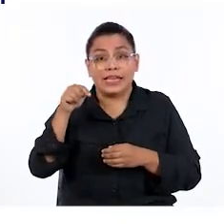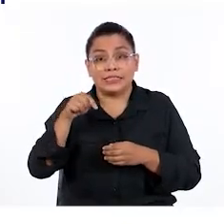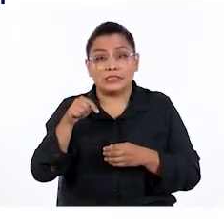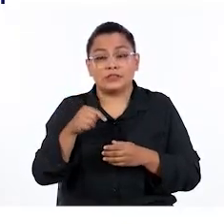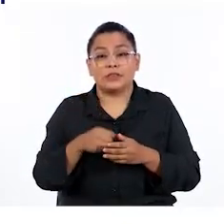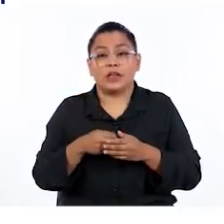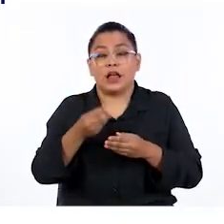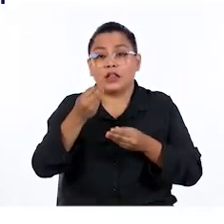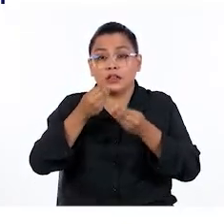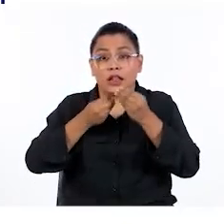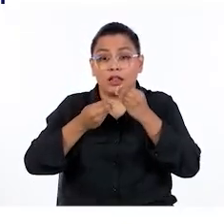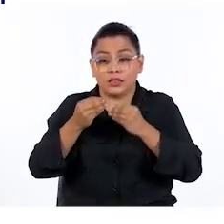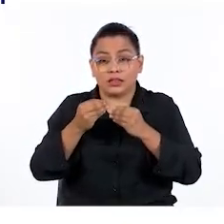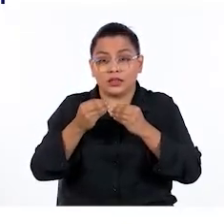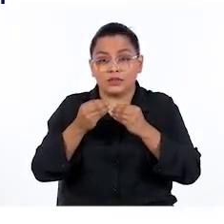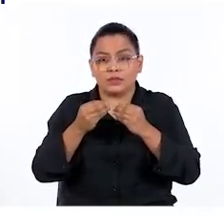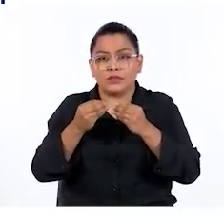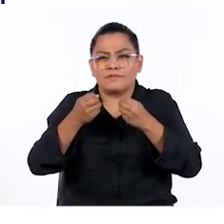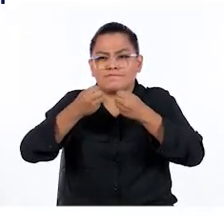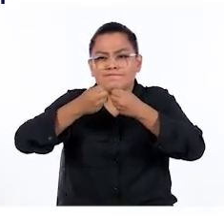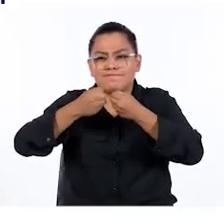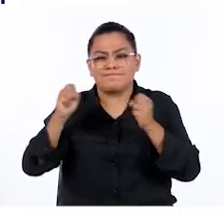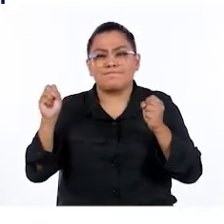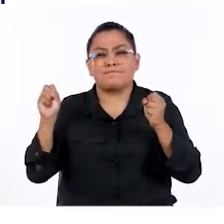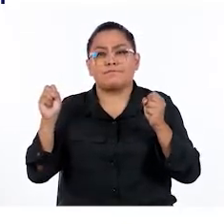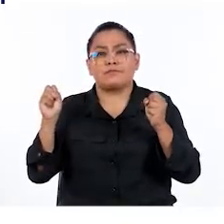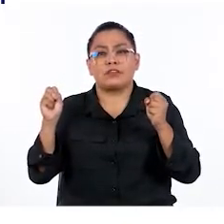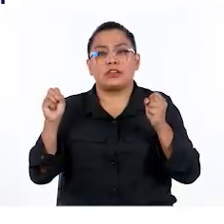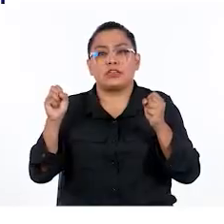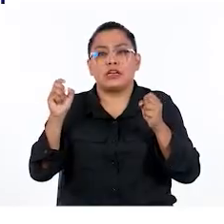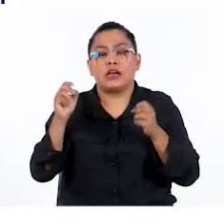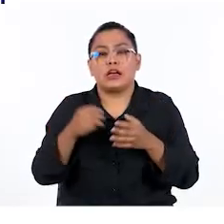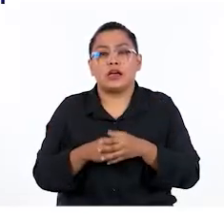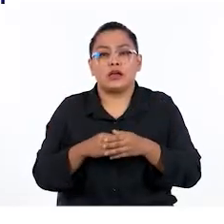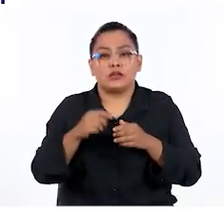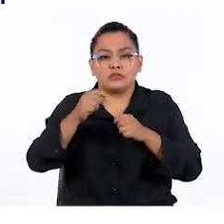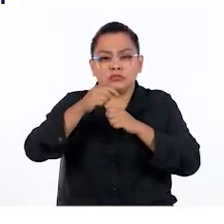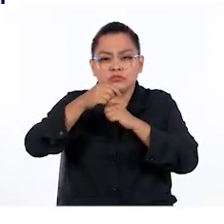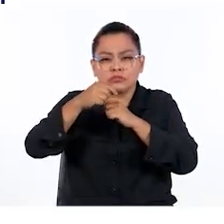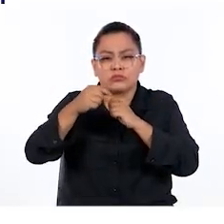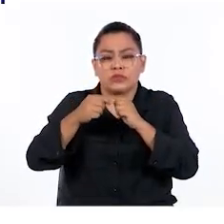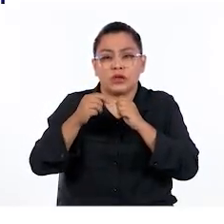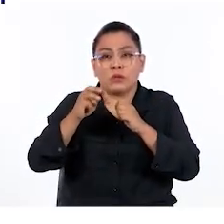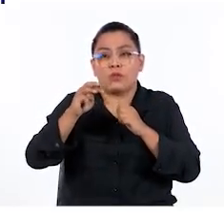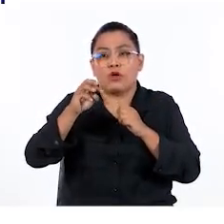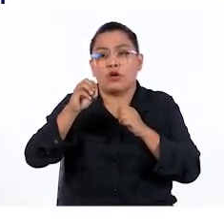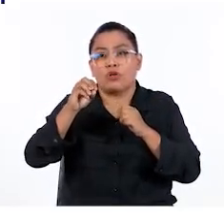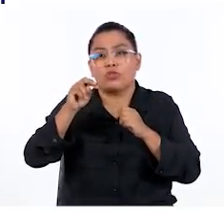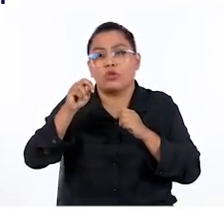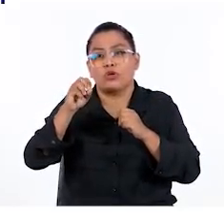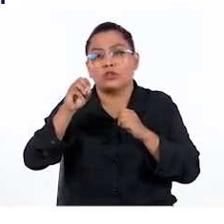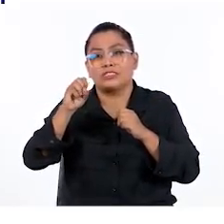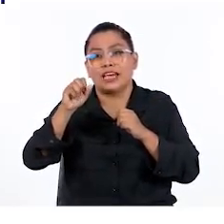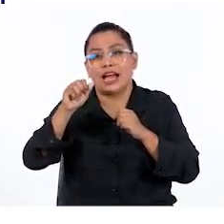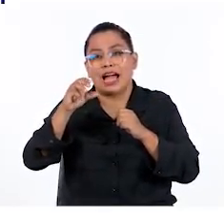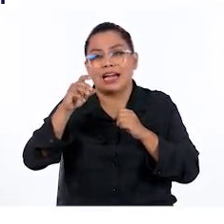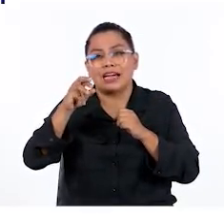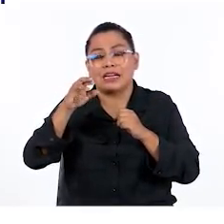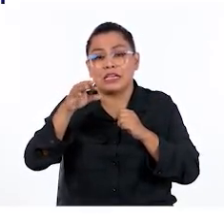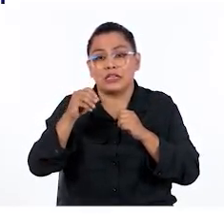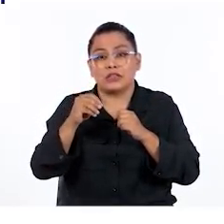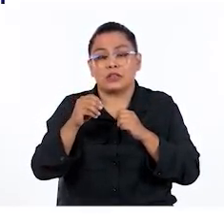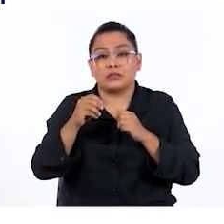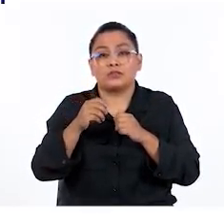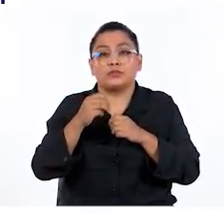de disacáridos se cortan después en fragmentos de monosacáridos, entre los cuales tenemos la glucosa. Es